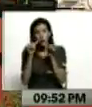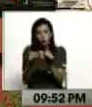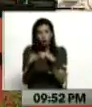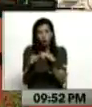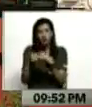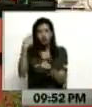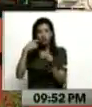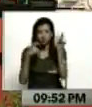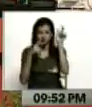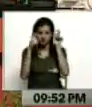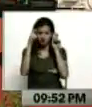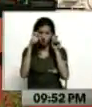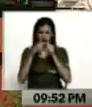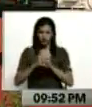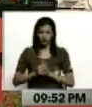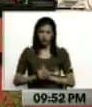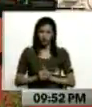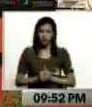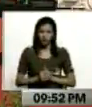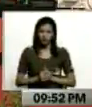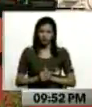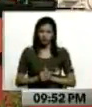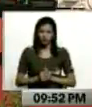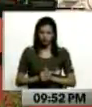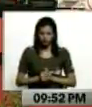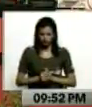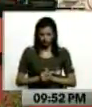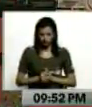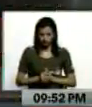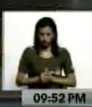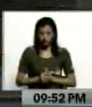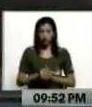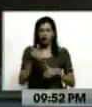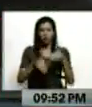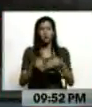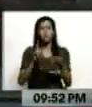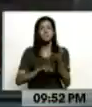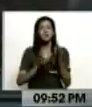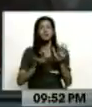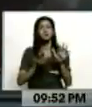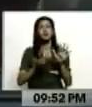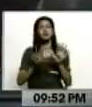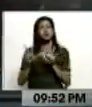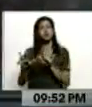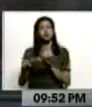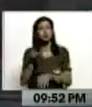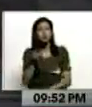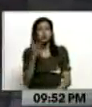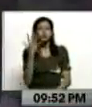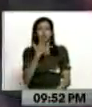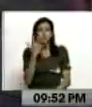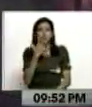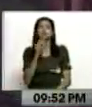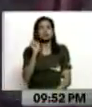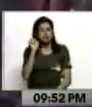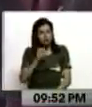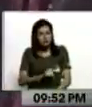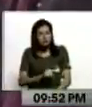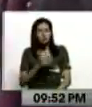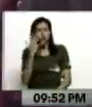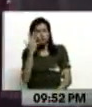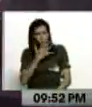me disculpan vamos a seguir escuchando a nuestro comandante Hugo Chávez aquellas elecciones de 1998 tenías